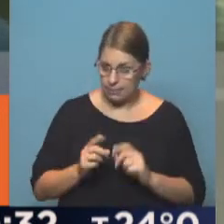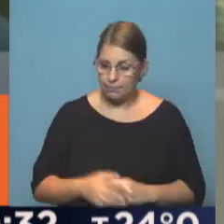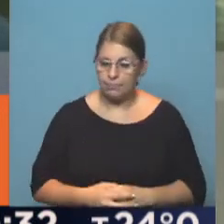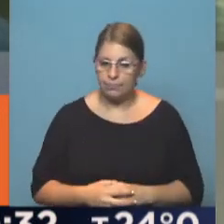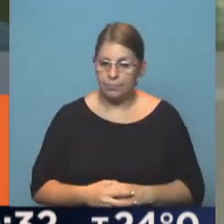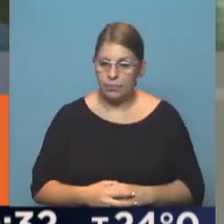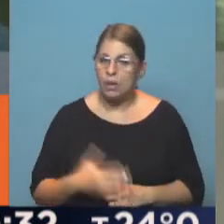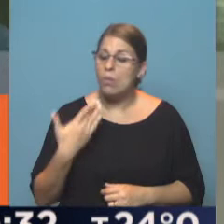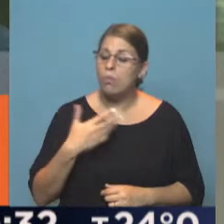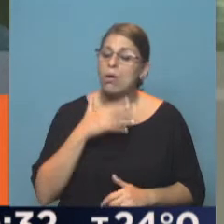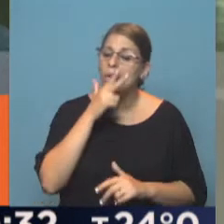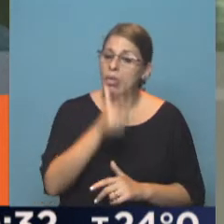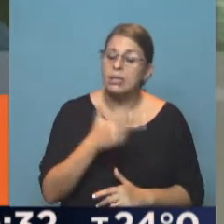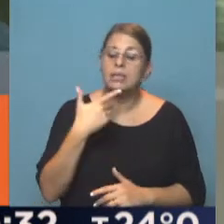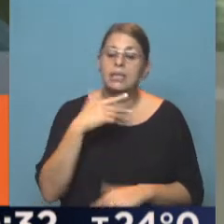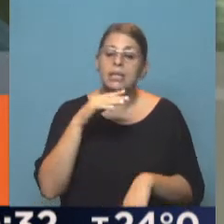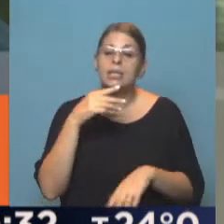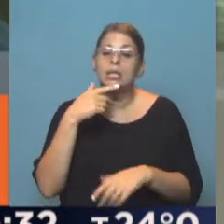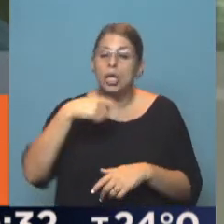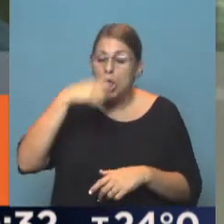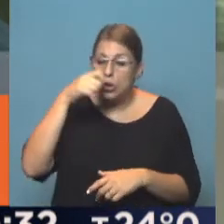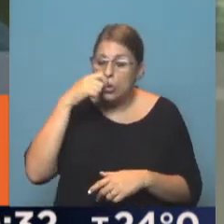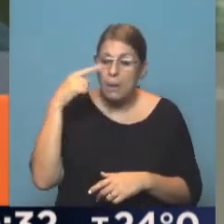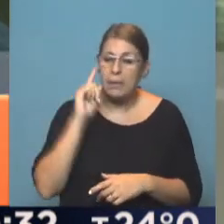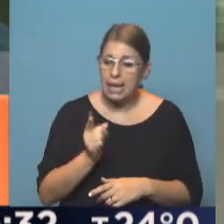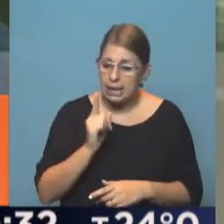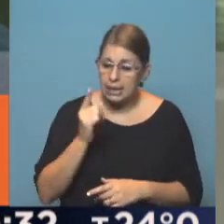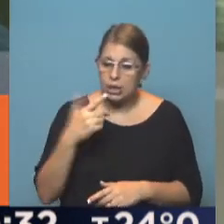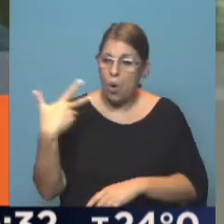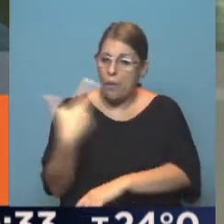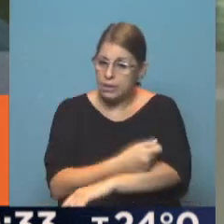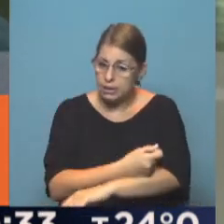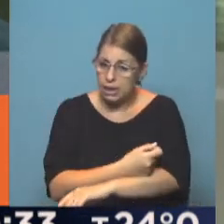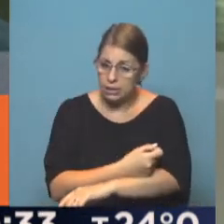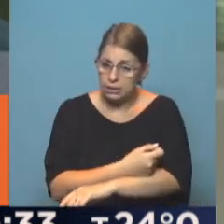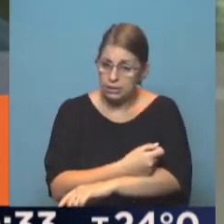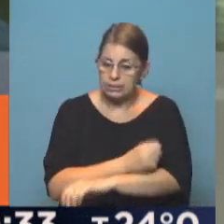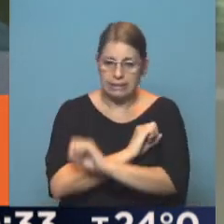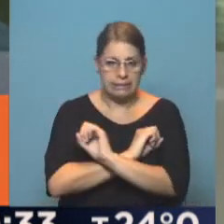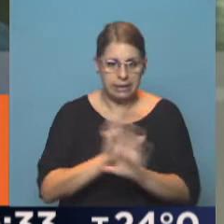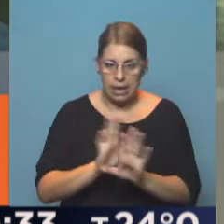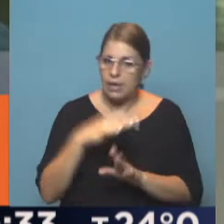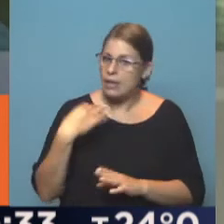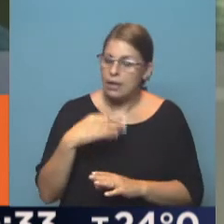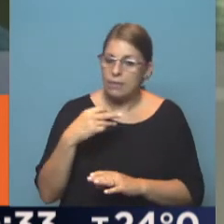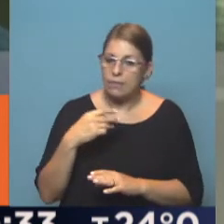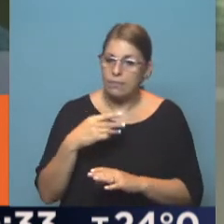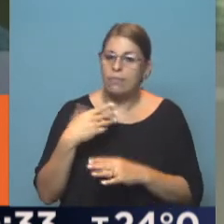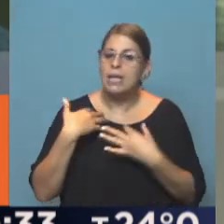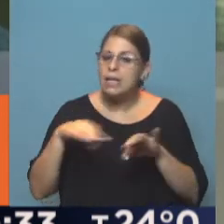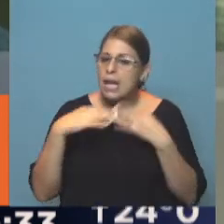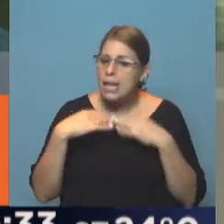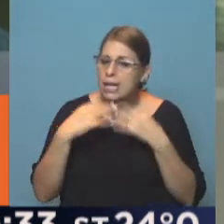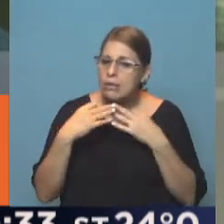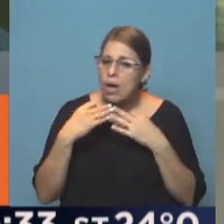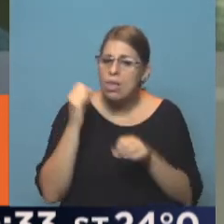si puedo decirte que son sustancias extremadamente peligrosas que se inyectan que son graves que hay que tener un delicado equilibrio